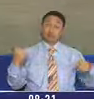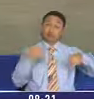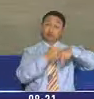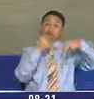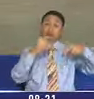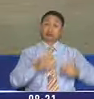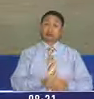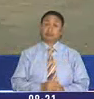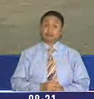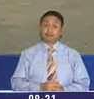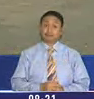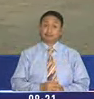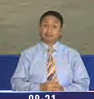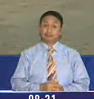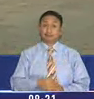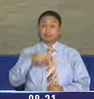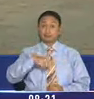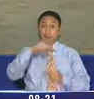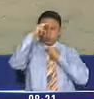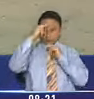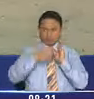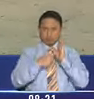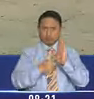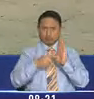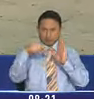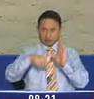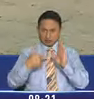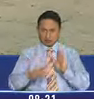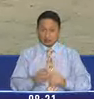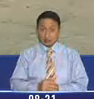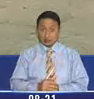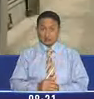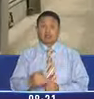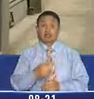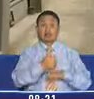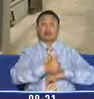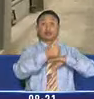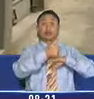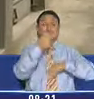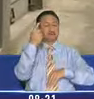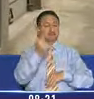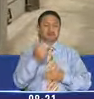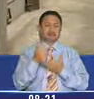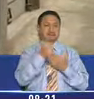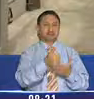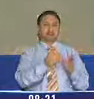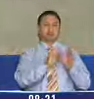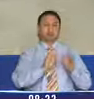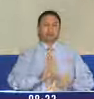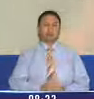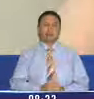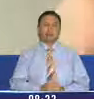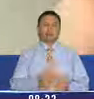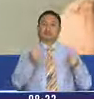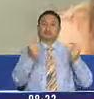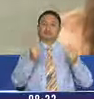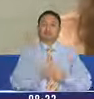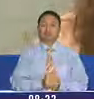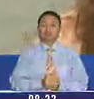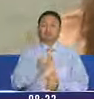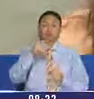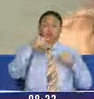accidente. Afortunadamente, tras reportar el daño a través de nuestro noticiero, la respuesta fue inmediata. Rápido. Al